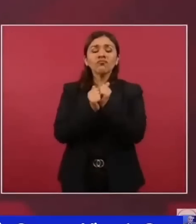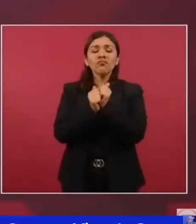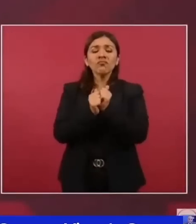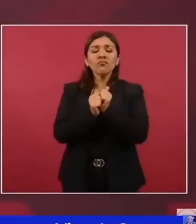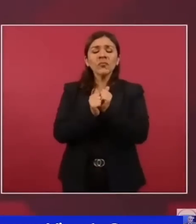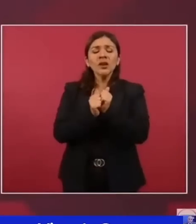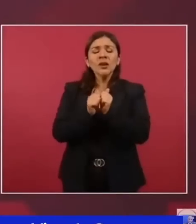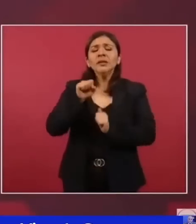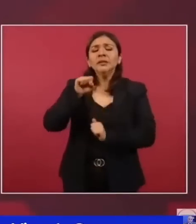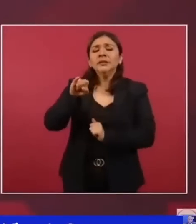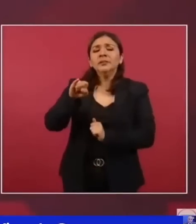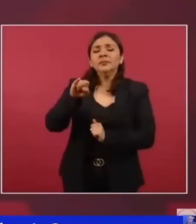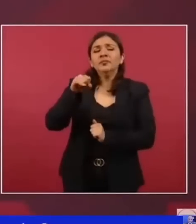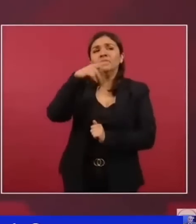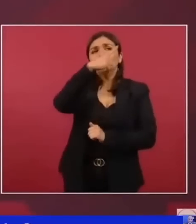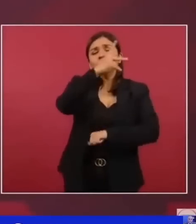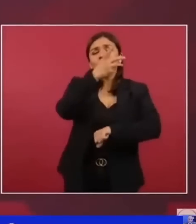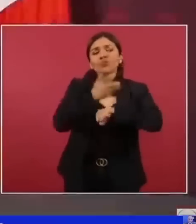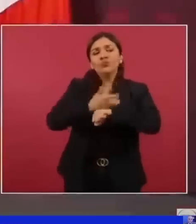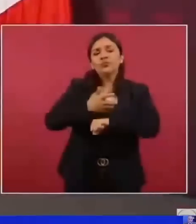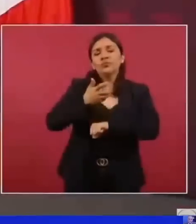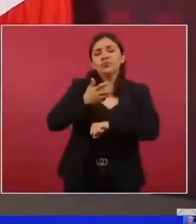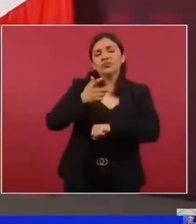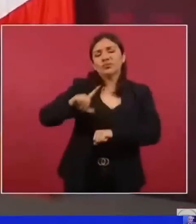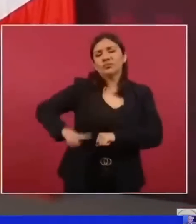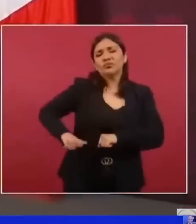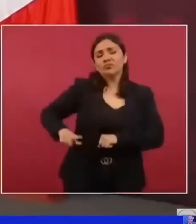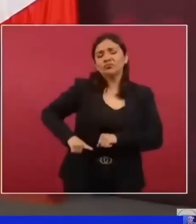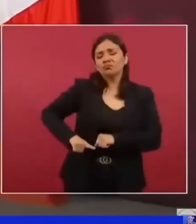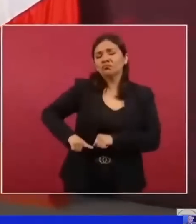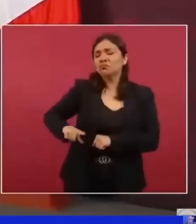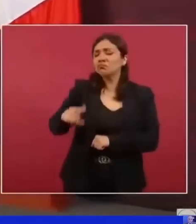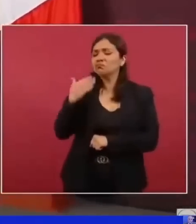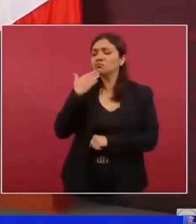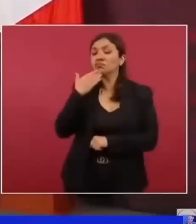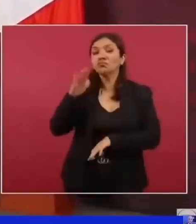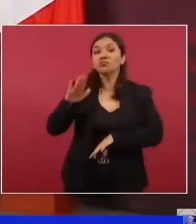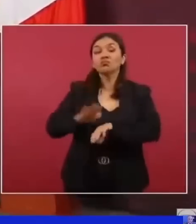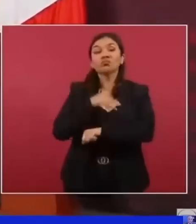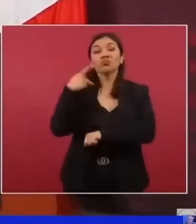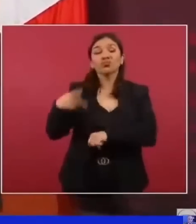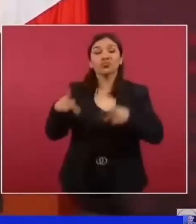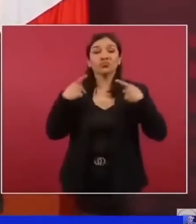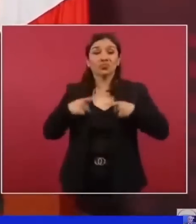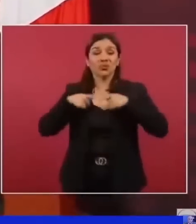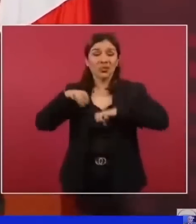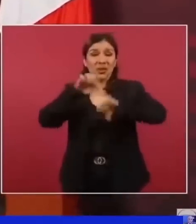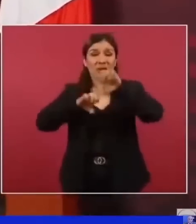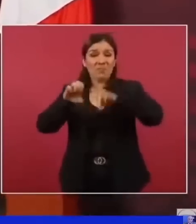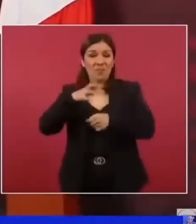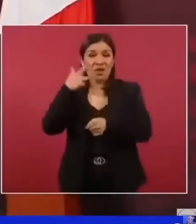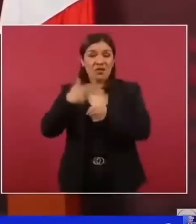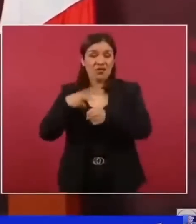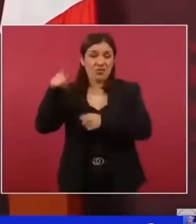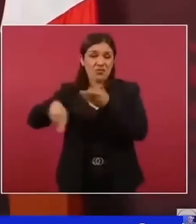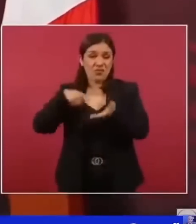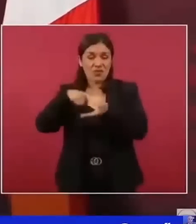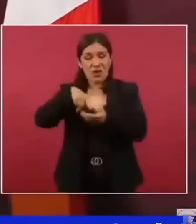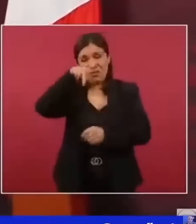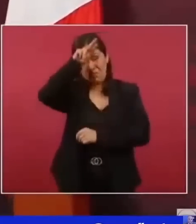aprobación del gobierno de Estados Unidos, porque su embajador en Perú fue la primera en